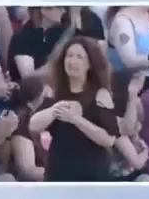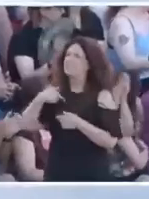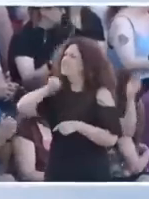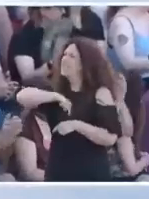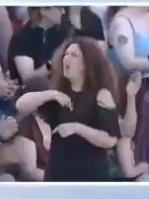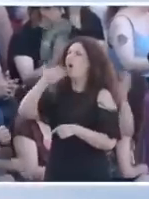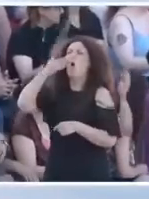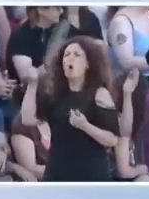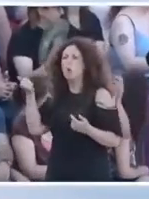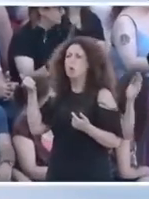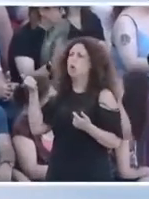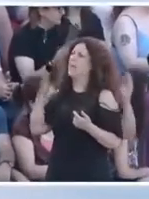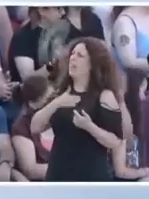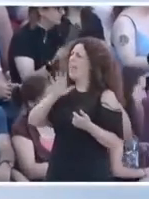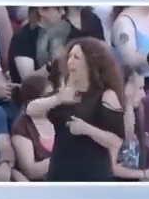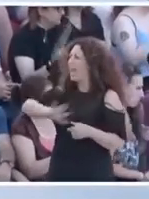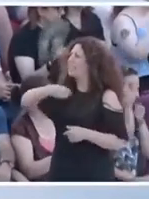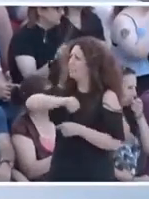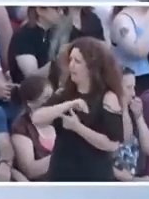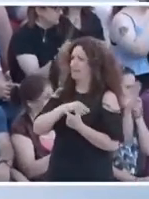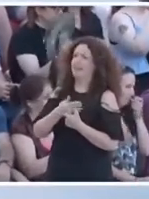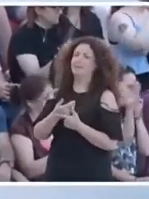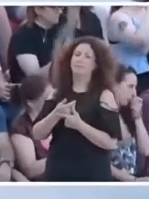orgullosas estamos!